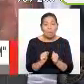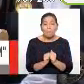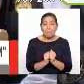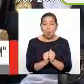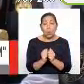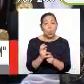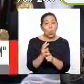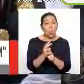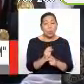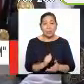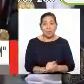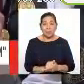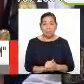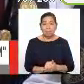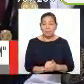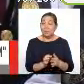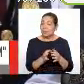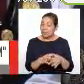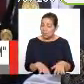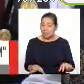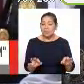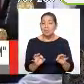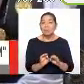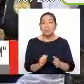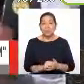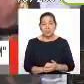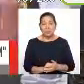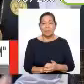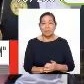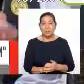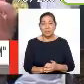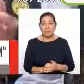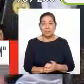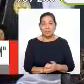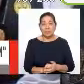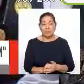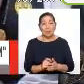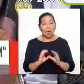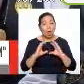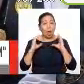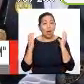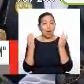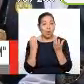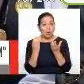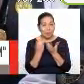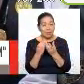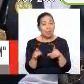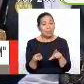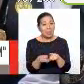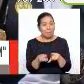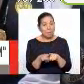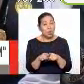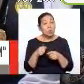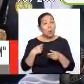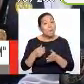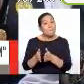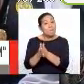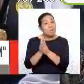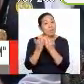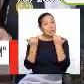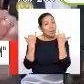la seguridad. Es importante. Y a nuestro Congreso, que también hoy día estoy pidiendo